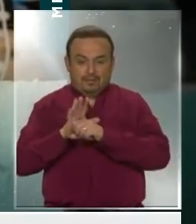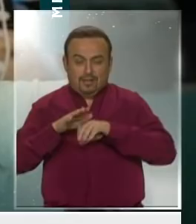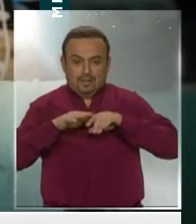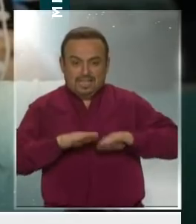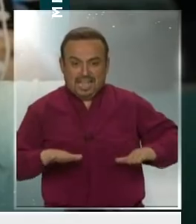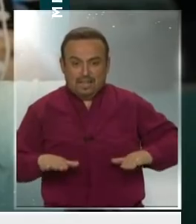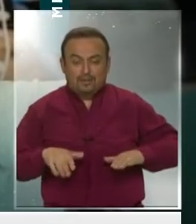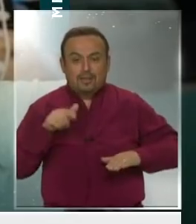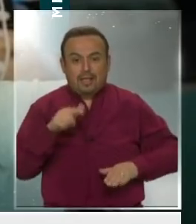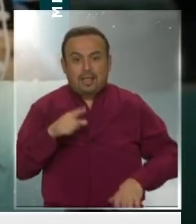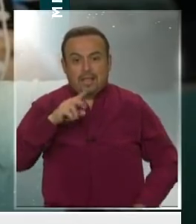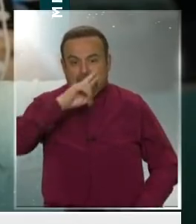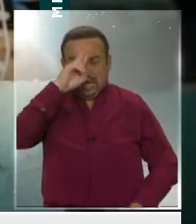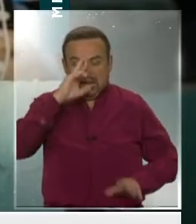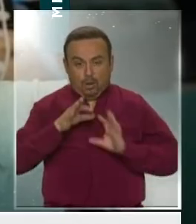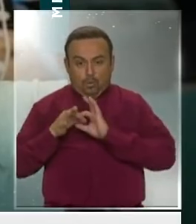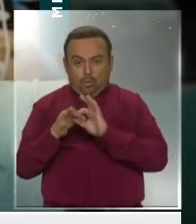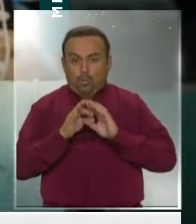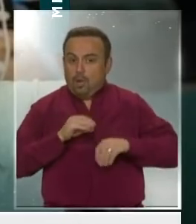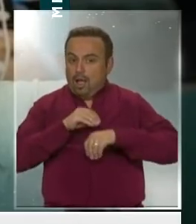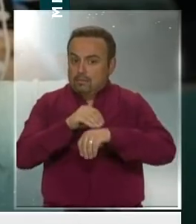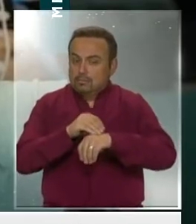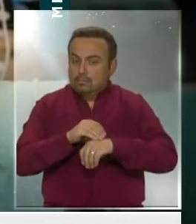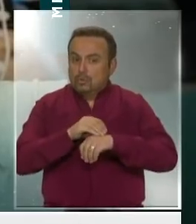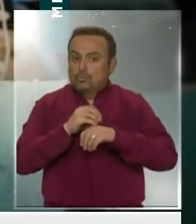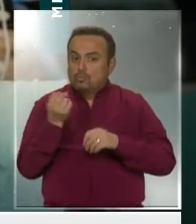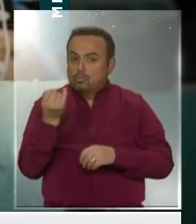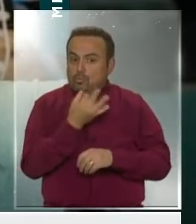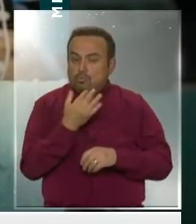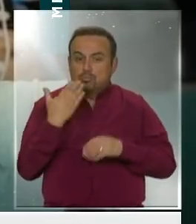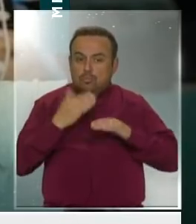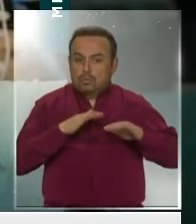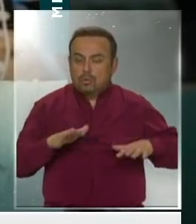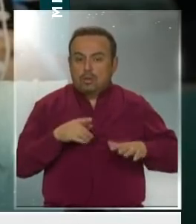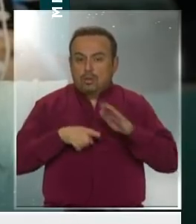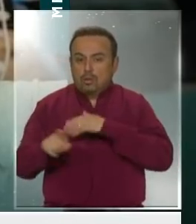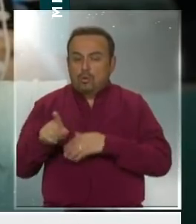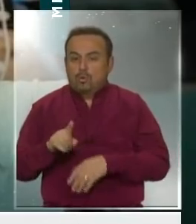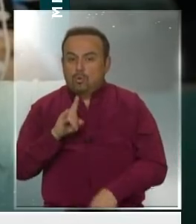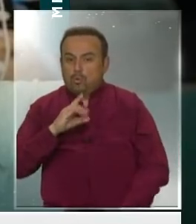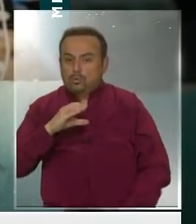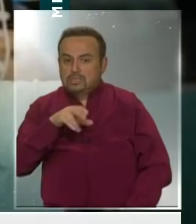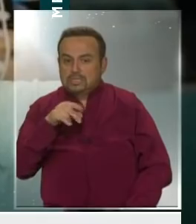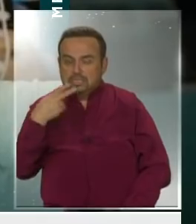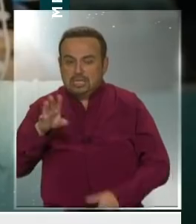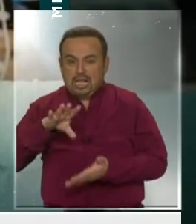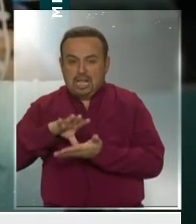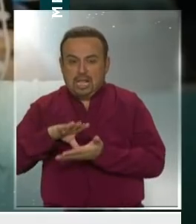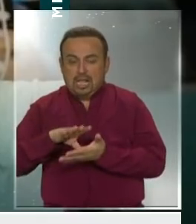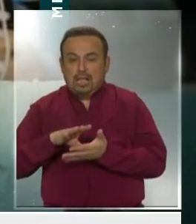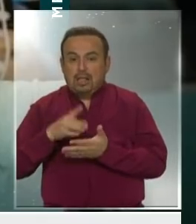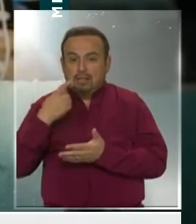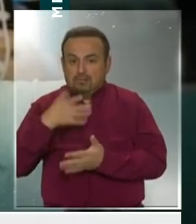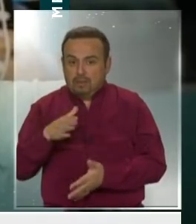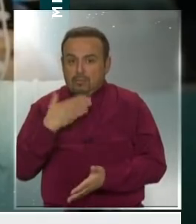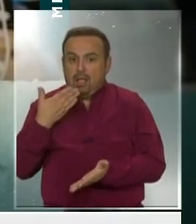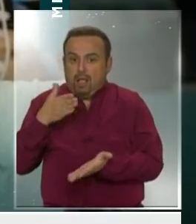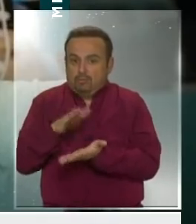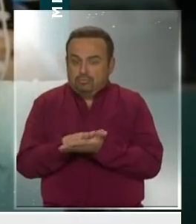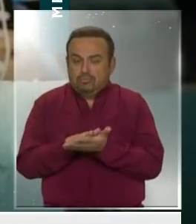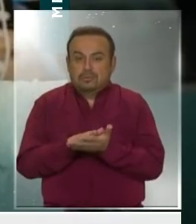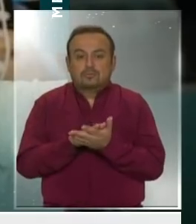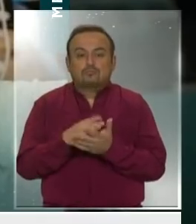COVID-19. Sin embargo, Reino Unido alerta sobre crecientes casos de niños que han sido internados en la UCI de ese país e incluso han fallecido